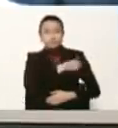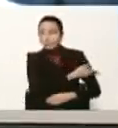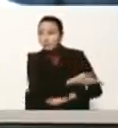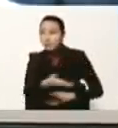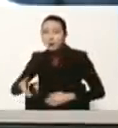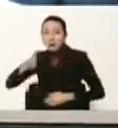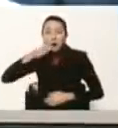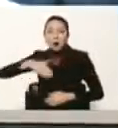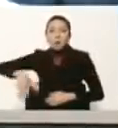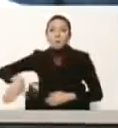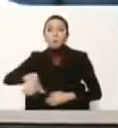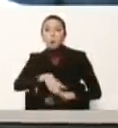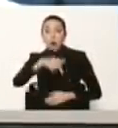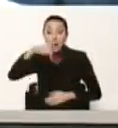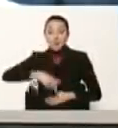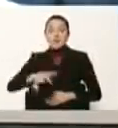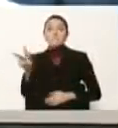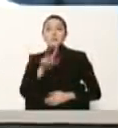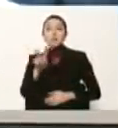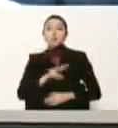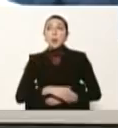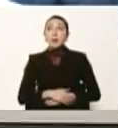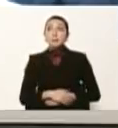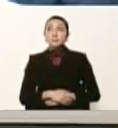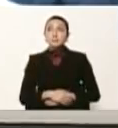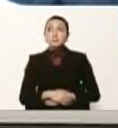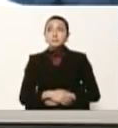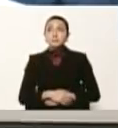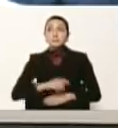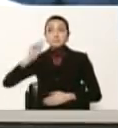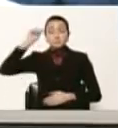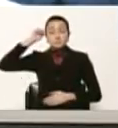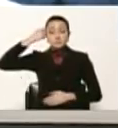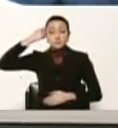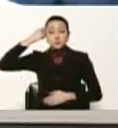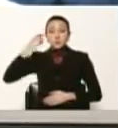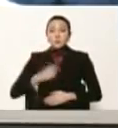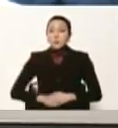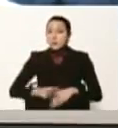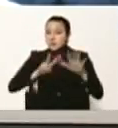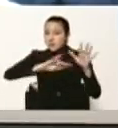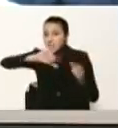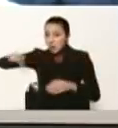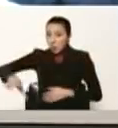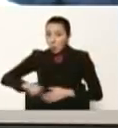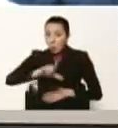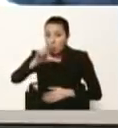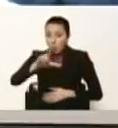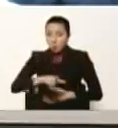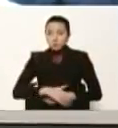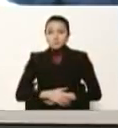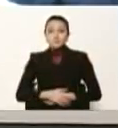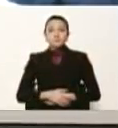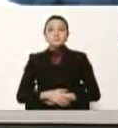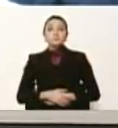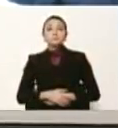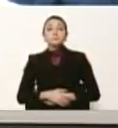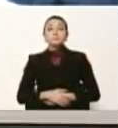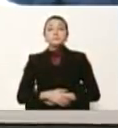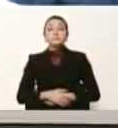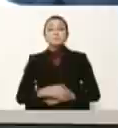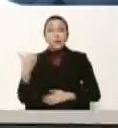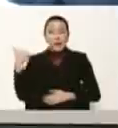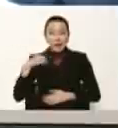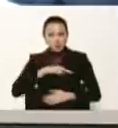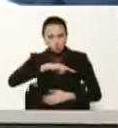zozobra en nuestra población. Recordemos que el 7 de julio, cuando aún